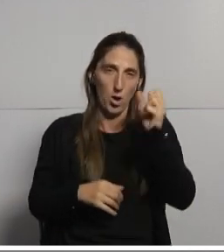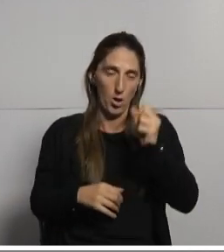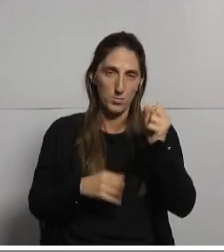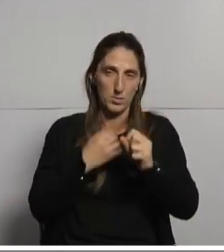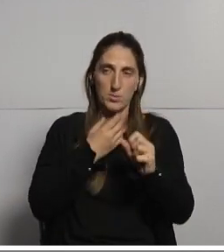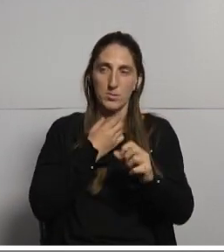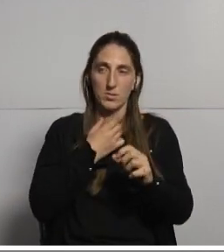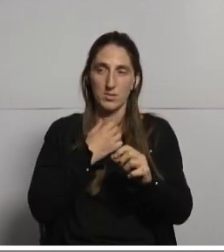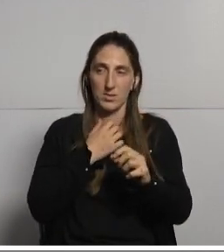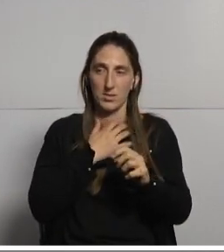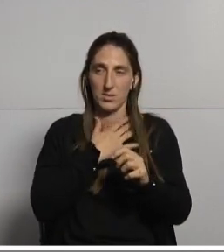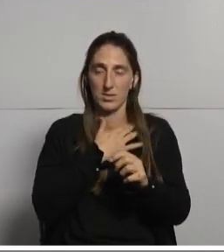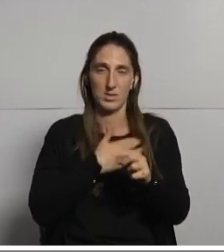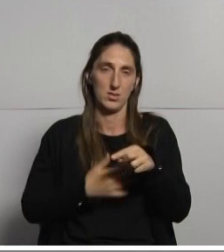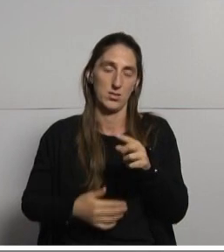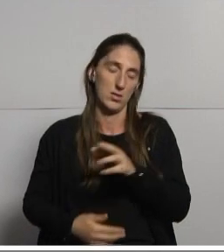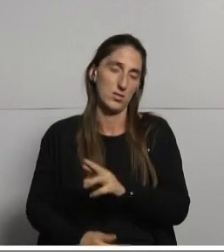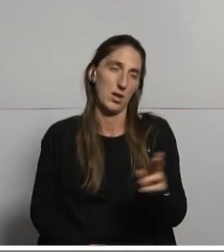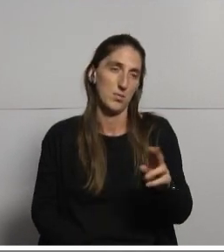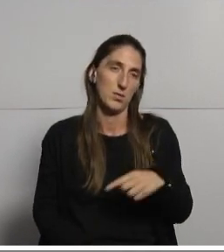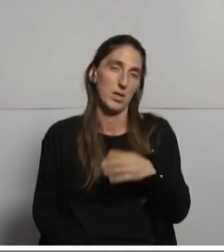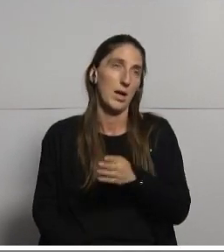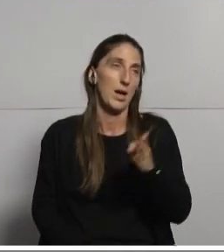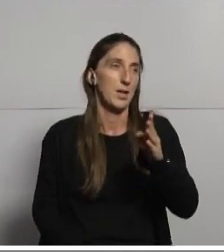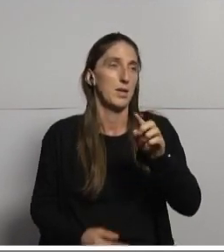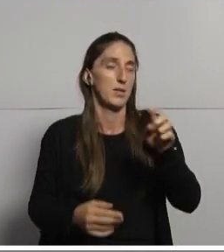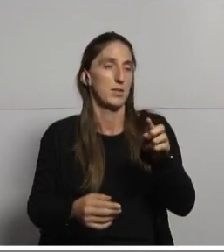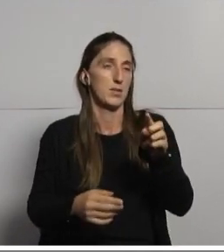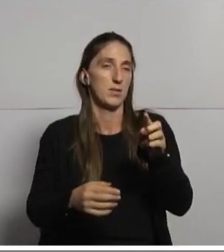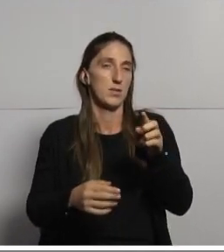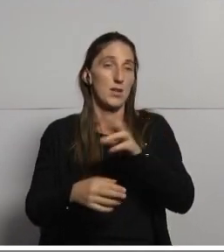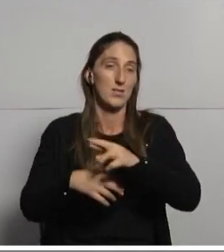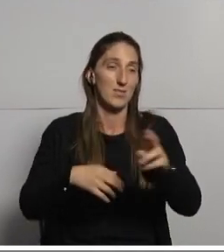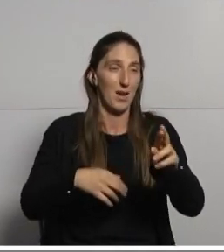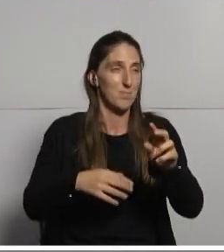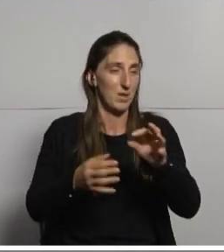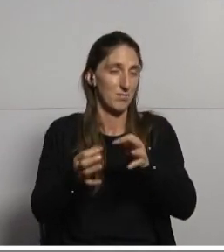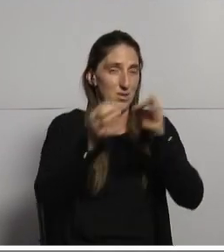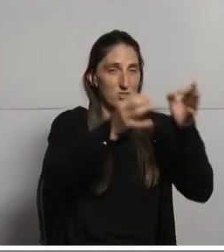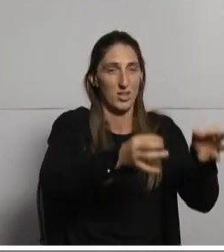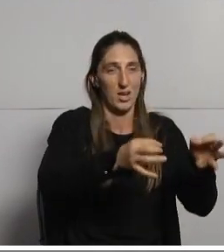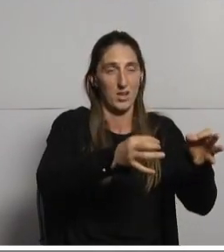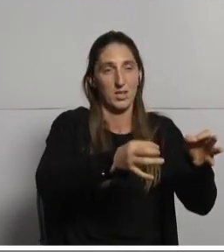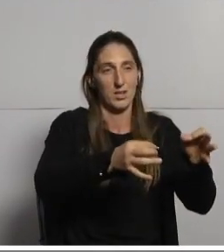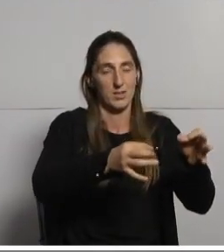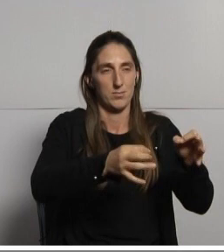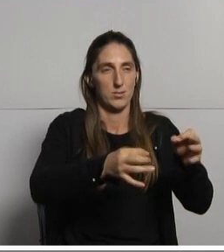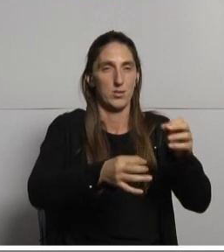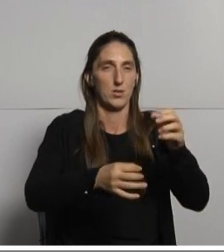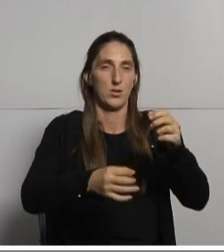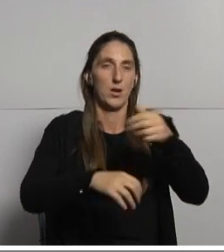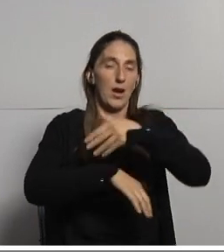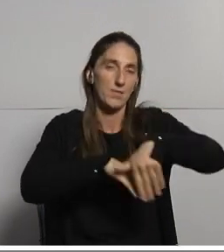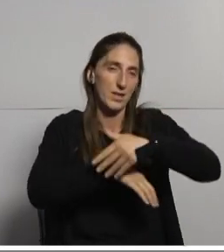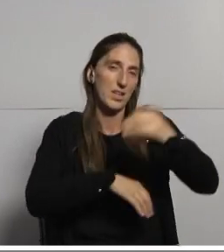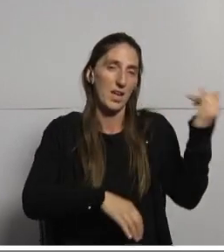las tenemos. Yo voy por la Rambla y me dicen para ir a tal lado, por Rambla tanto, por Avenida Italia